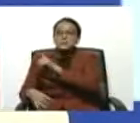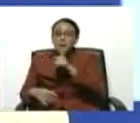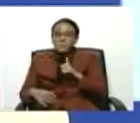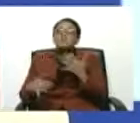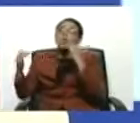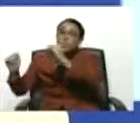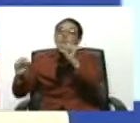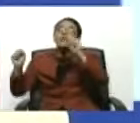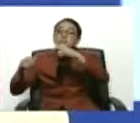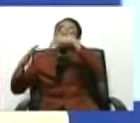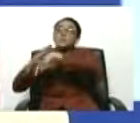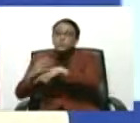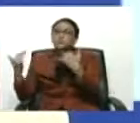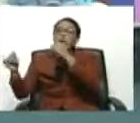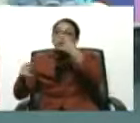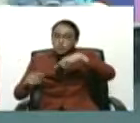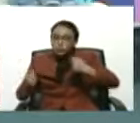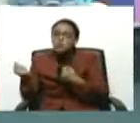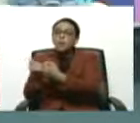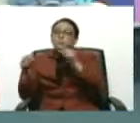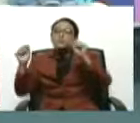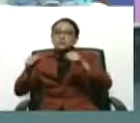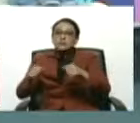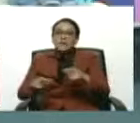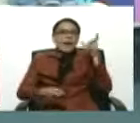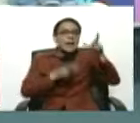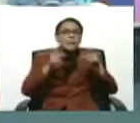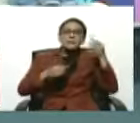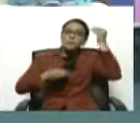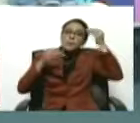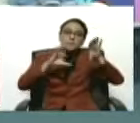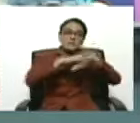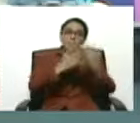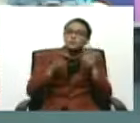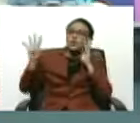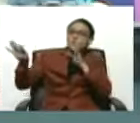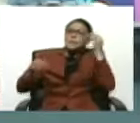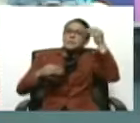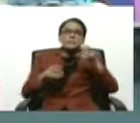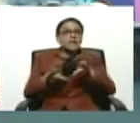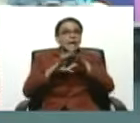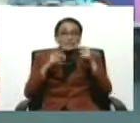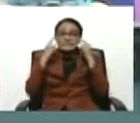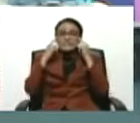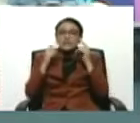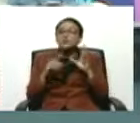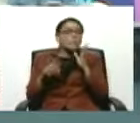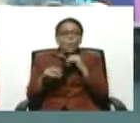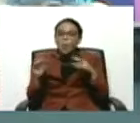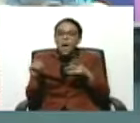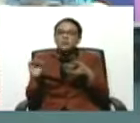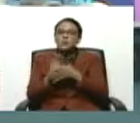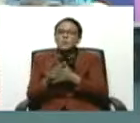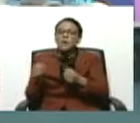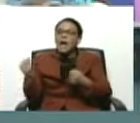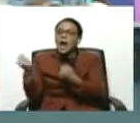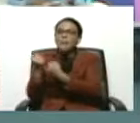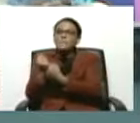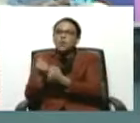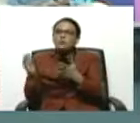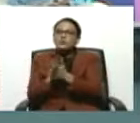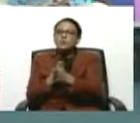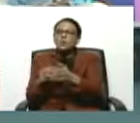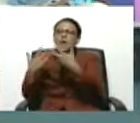China la mayor parte de las compañías son estatales aquí ustedes pueden ver un gráfico Dónde está las Industrias privadas